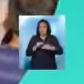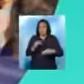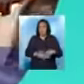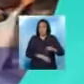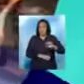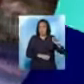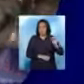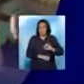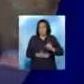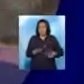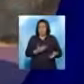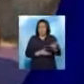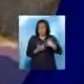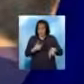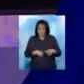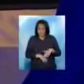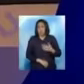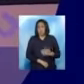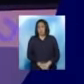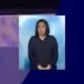esto y más, regresamos.